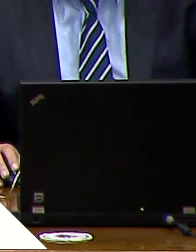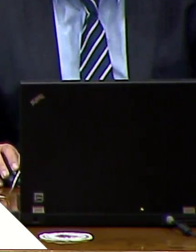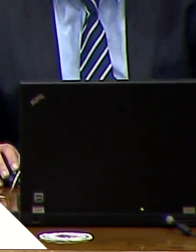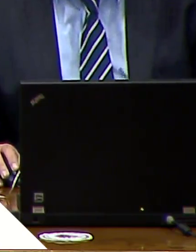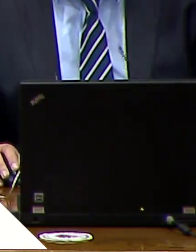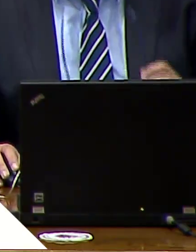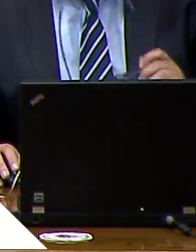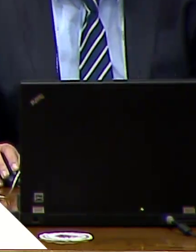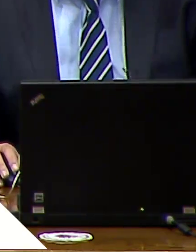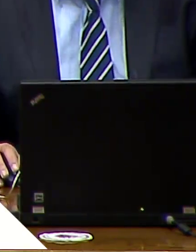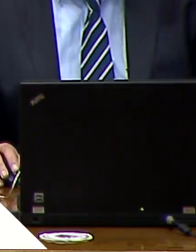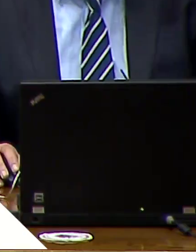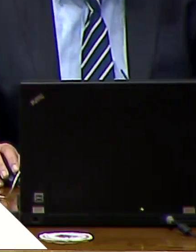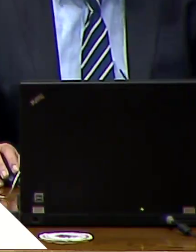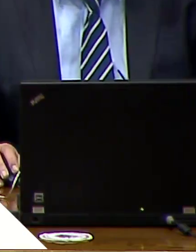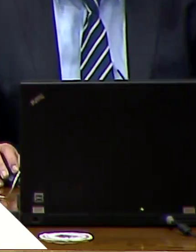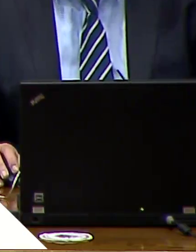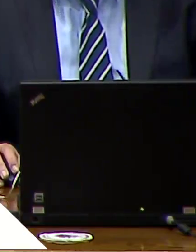de la Cuenta.